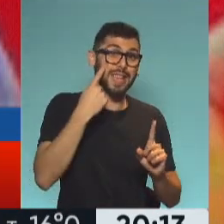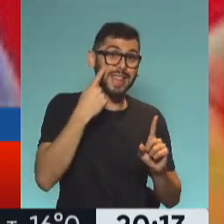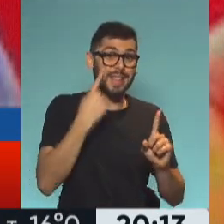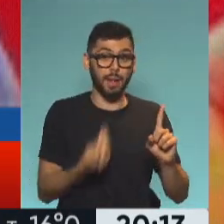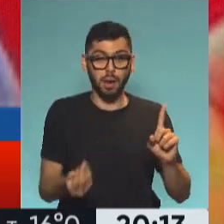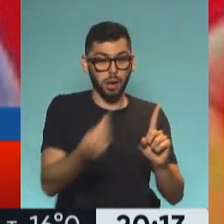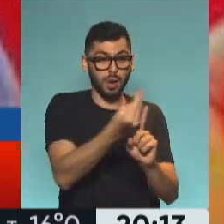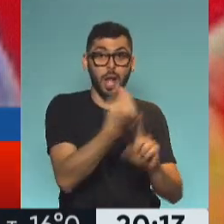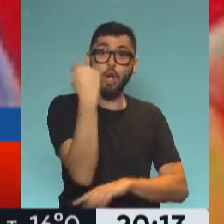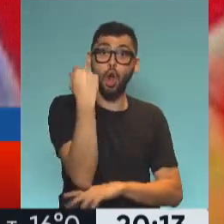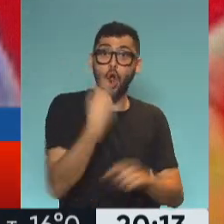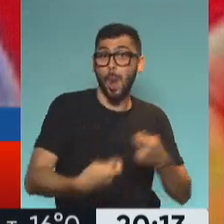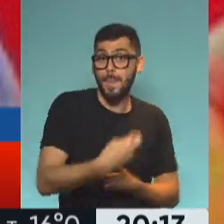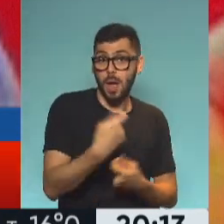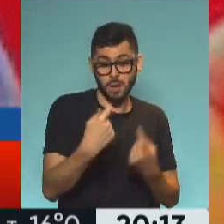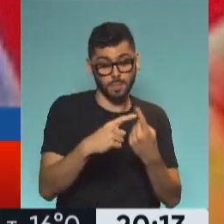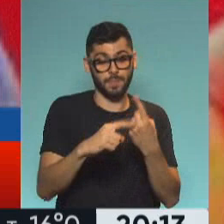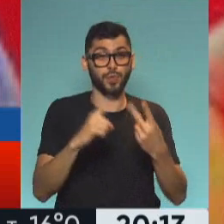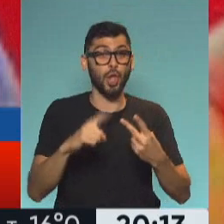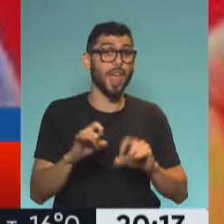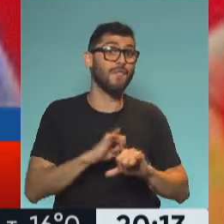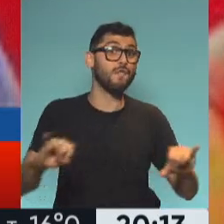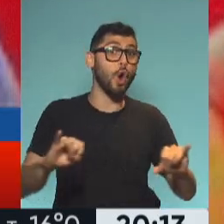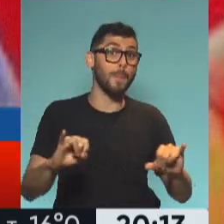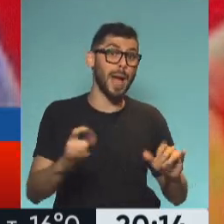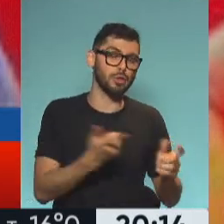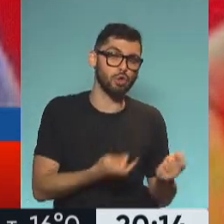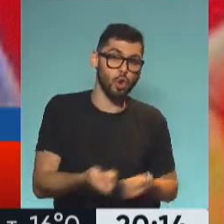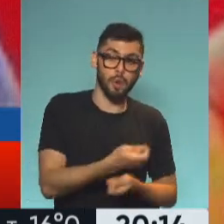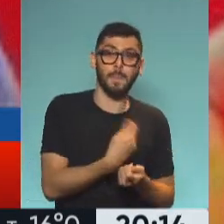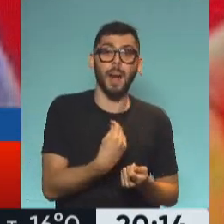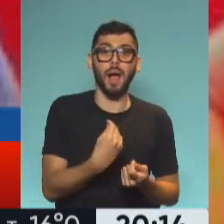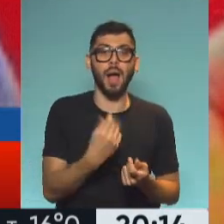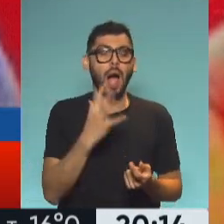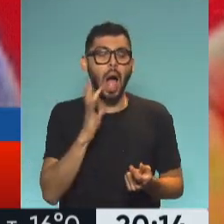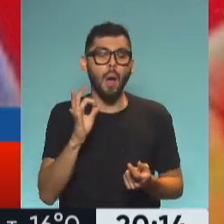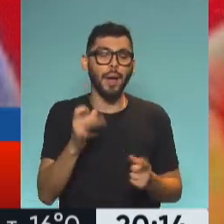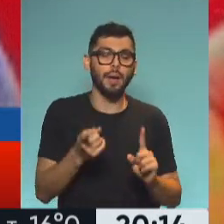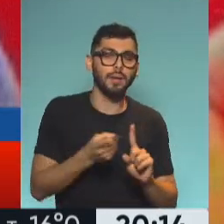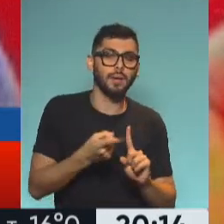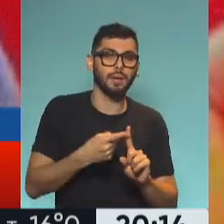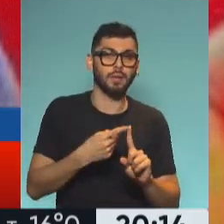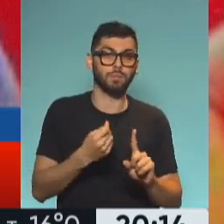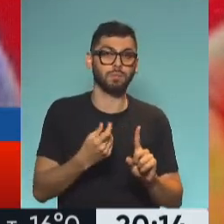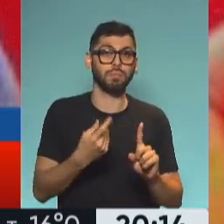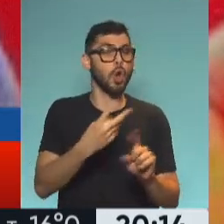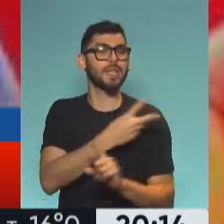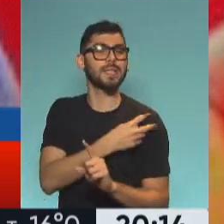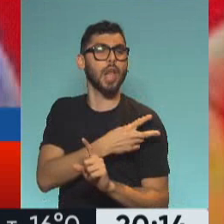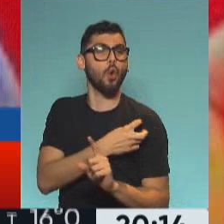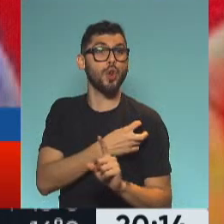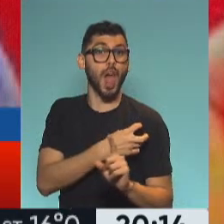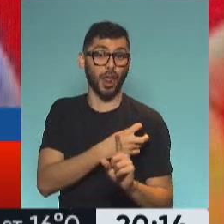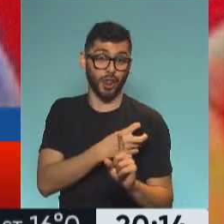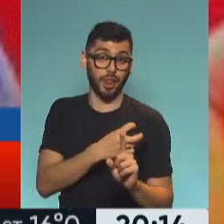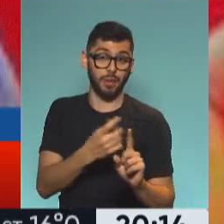recursos económicos en primer lugar mi información para esta manera de entender cuáles son las estrategias de seguridad que se va a